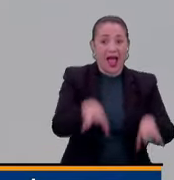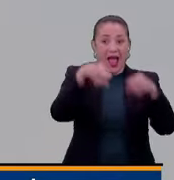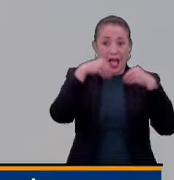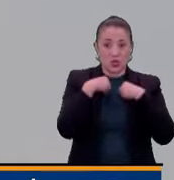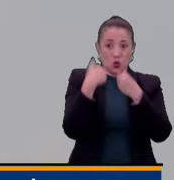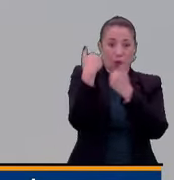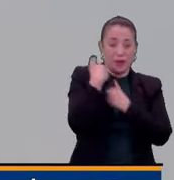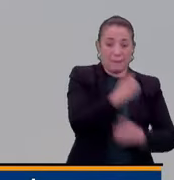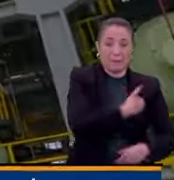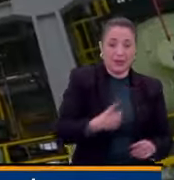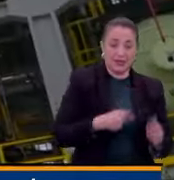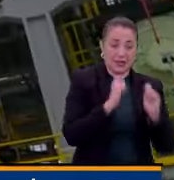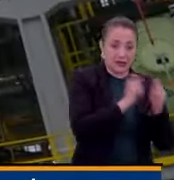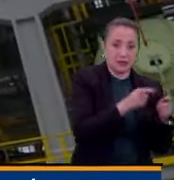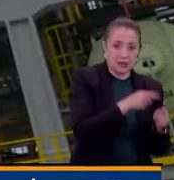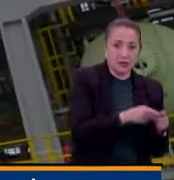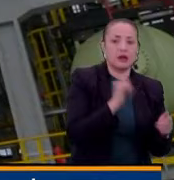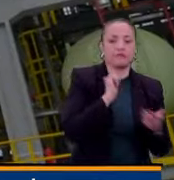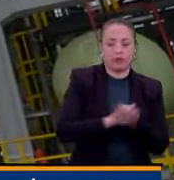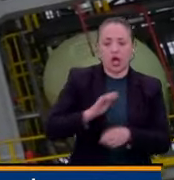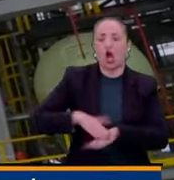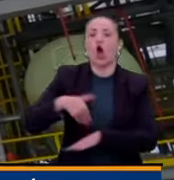presidencia, han tenido consecuencias.